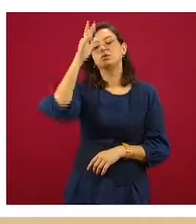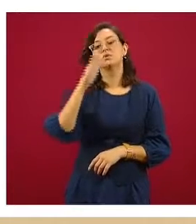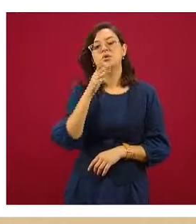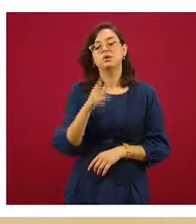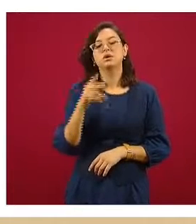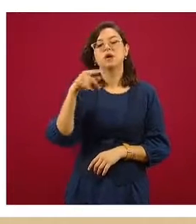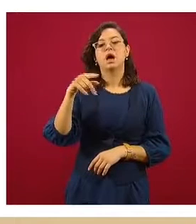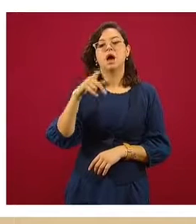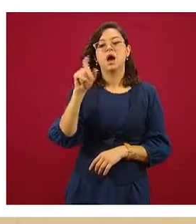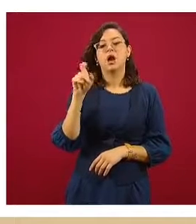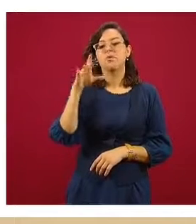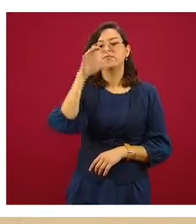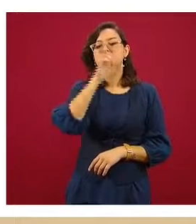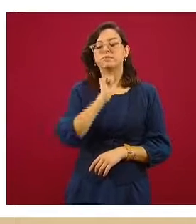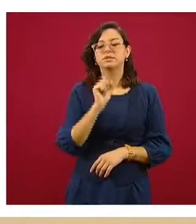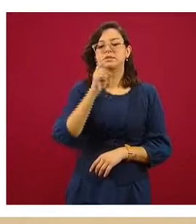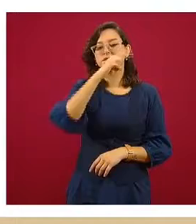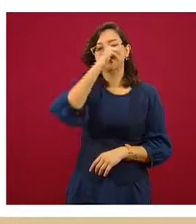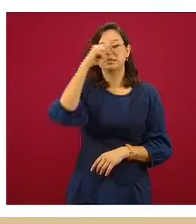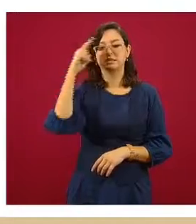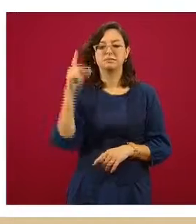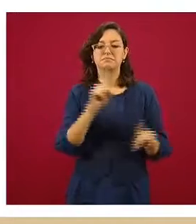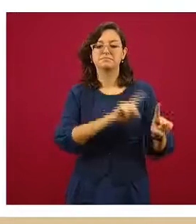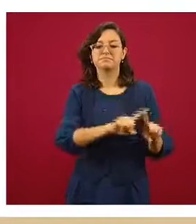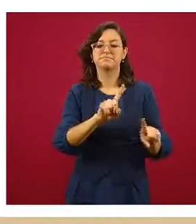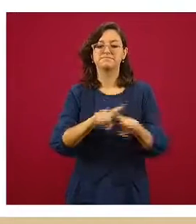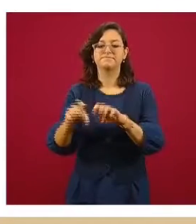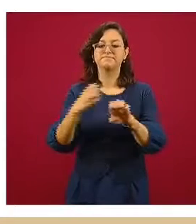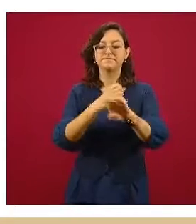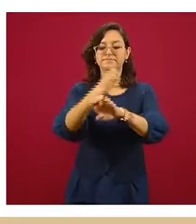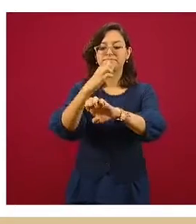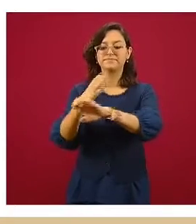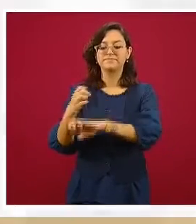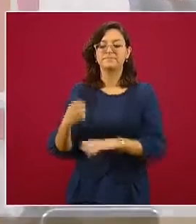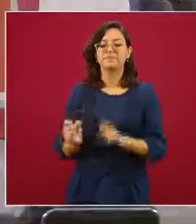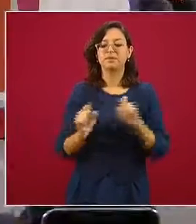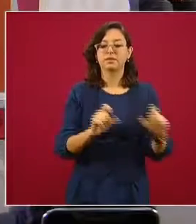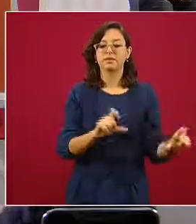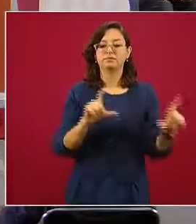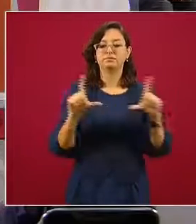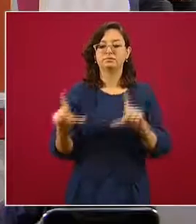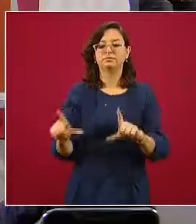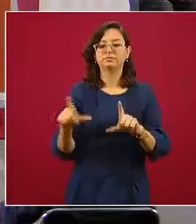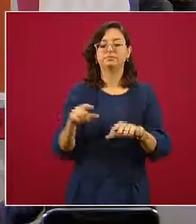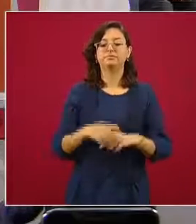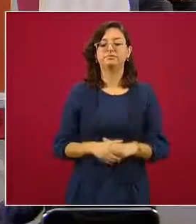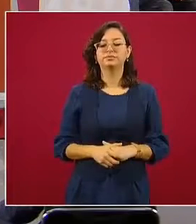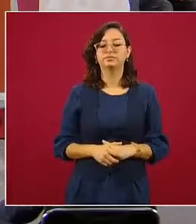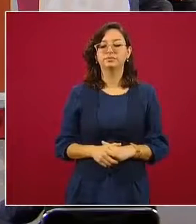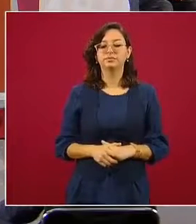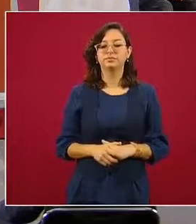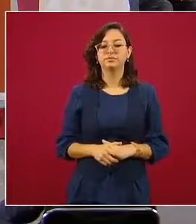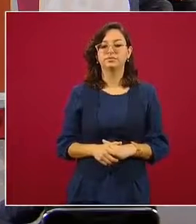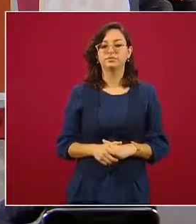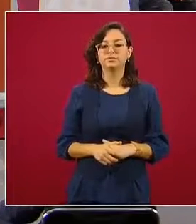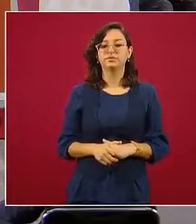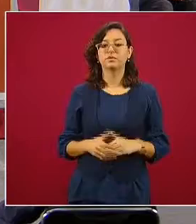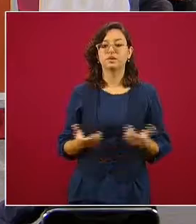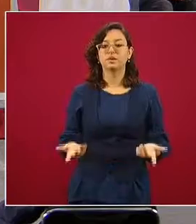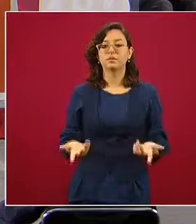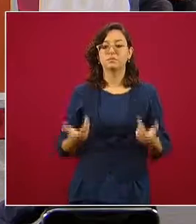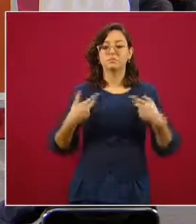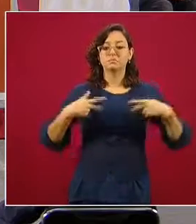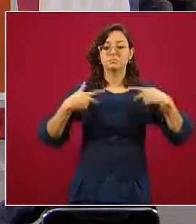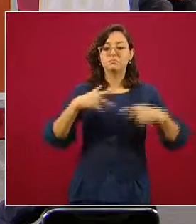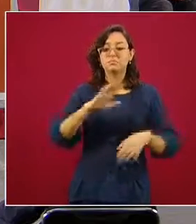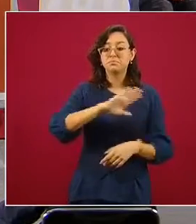Aguascalientes, Nayarit y los demás estados que se muestran aquí. Vámonos a la siguiente y penúltima, que es la mortalidad.